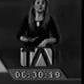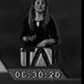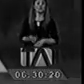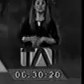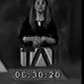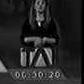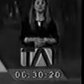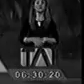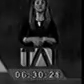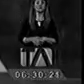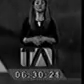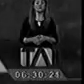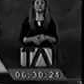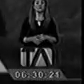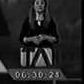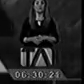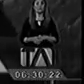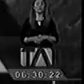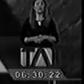poder.